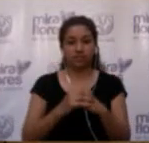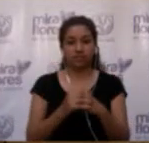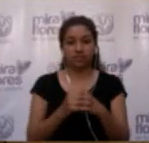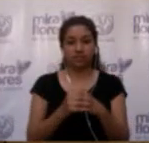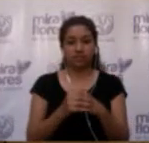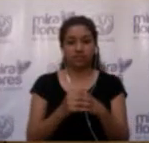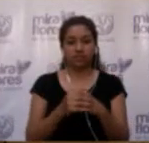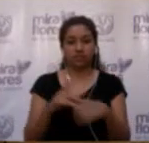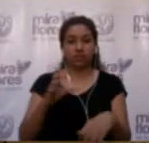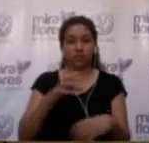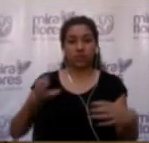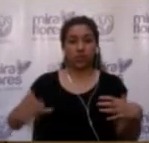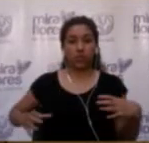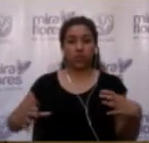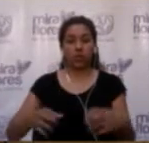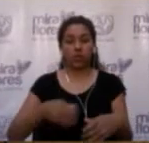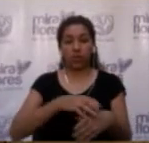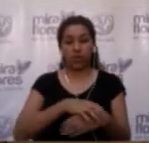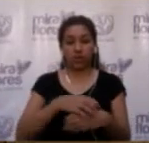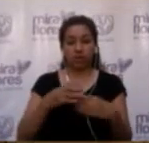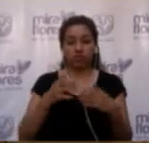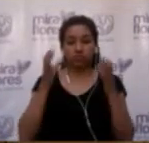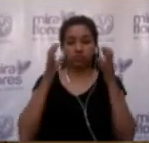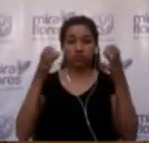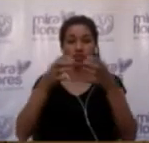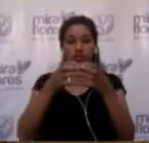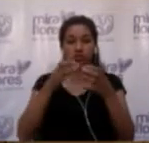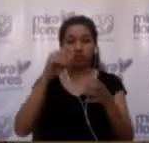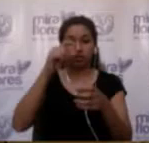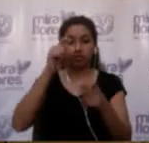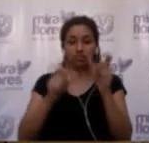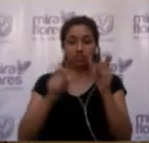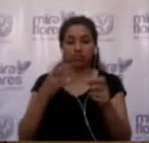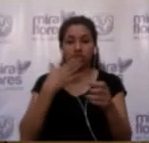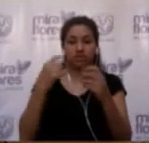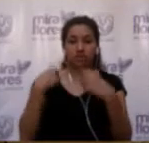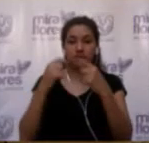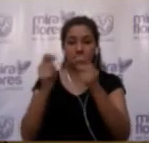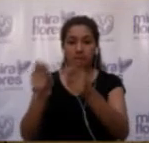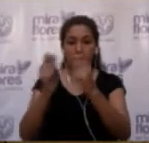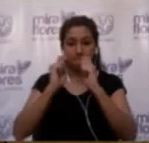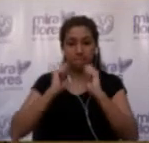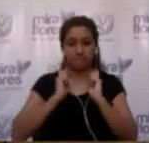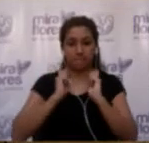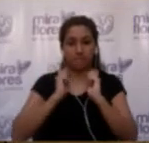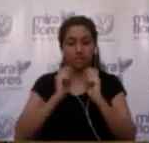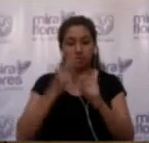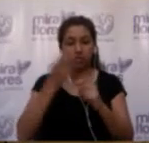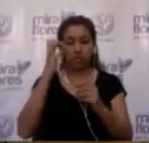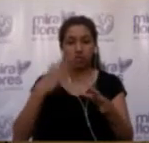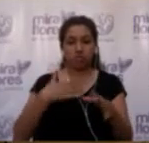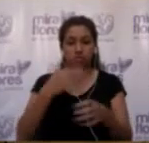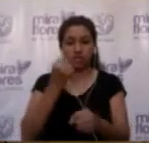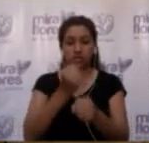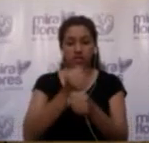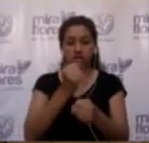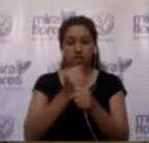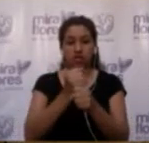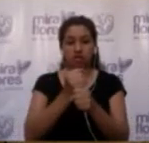en el Congreso de Diputados de Valparaíso, donde recibí una distinción por el trabajo que se está haciendo de